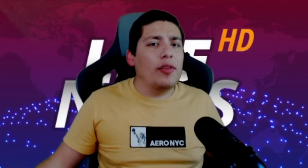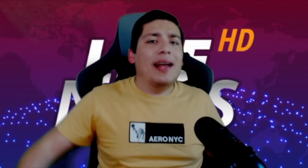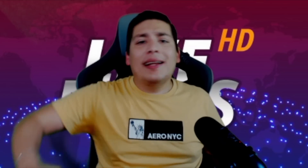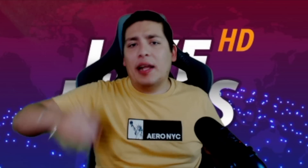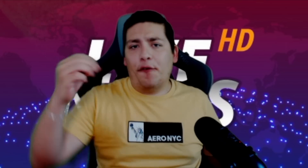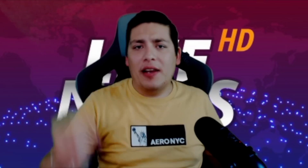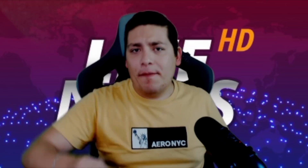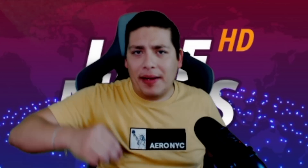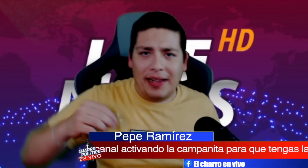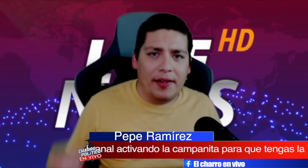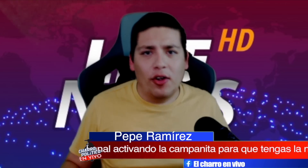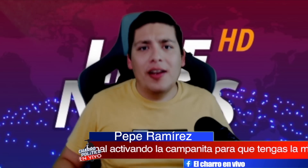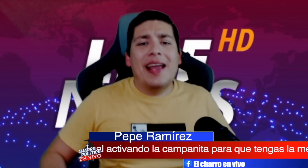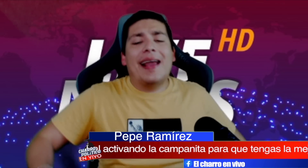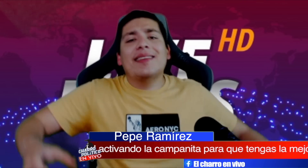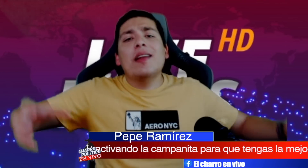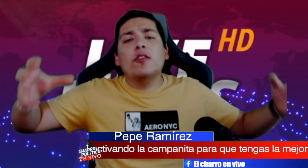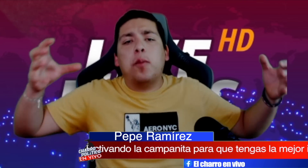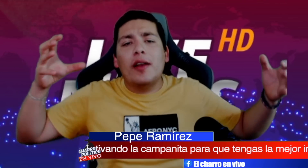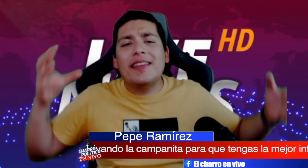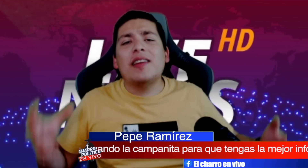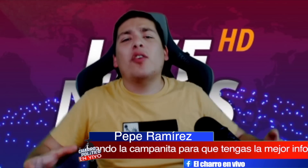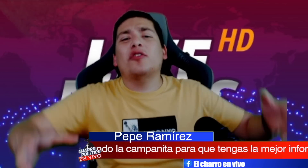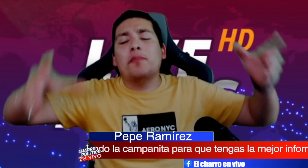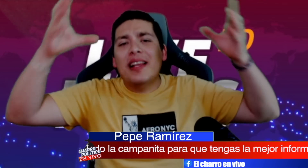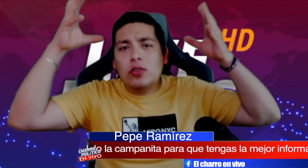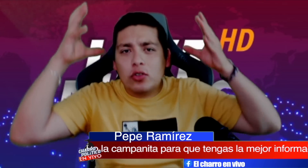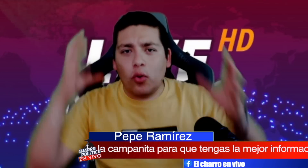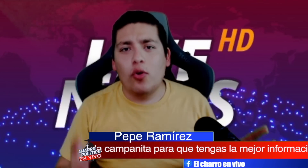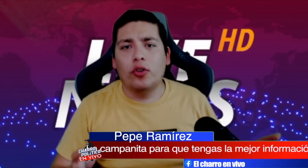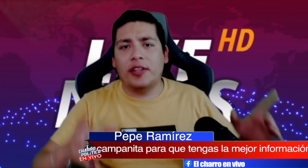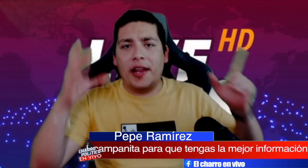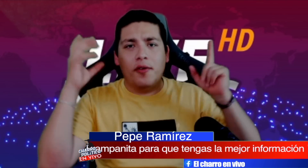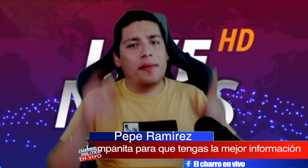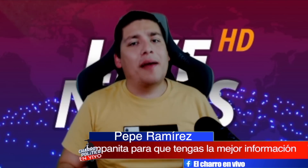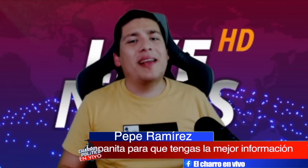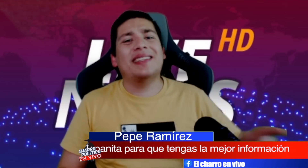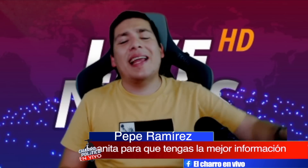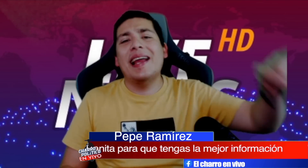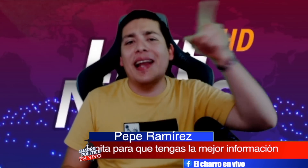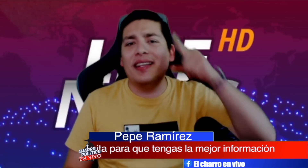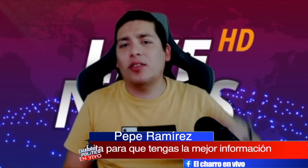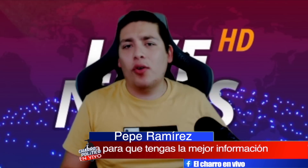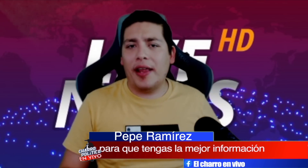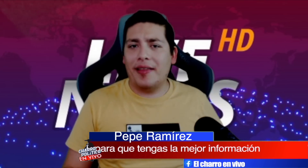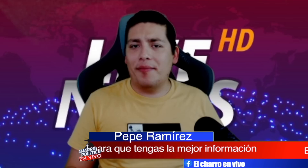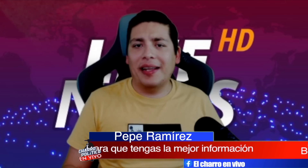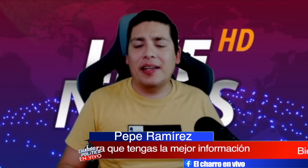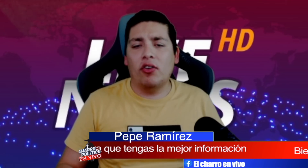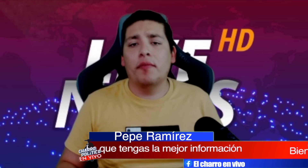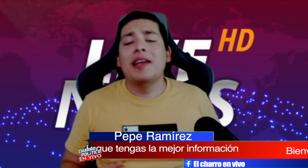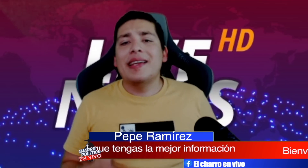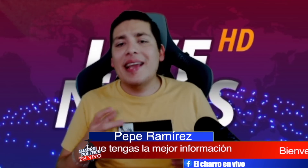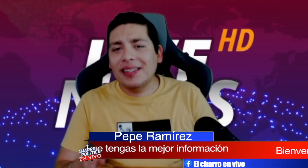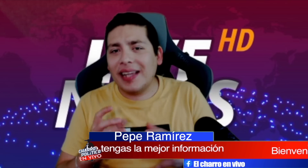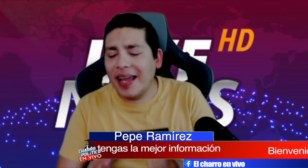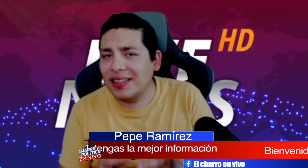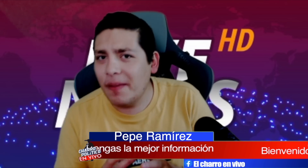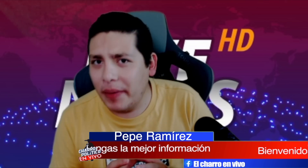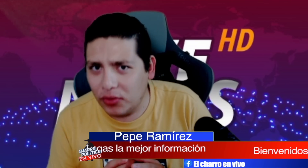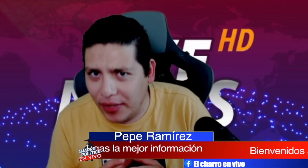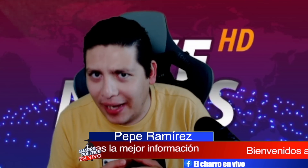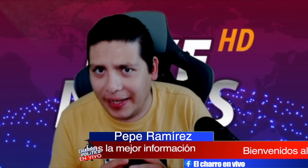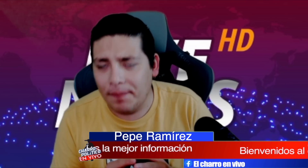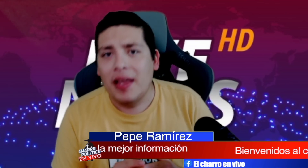No cabe duda que Felipe Calderón es de los políticos más oscuros e innombrables en la historia de México. Y es que